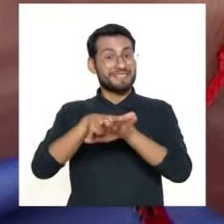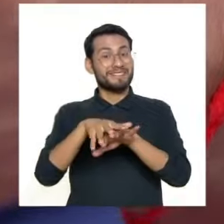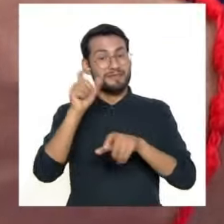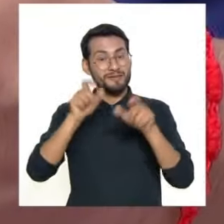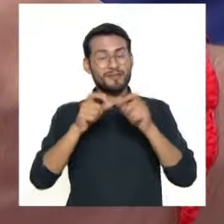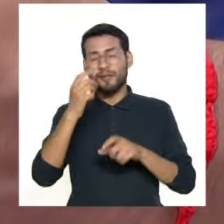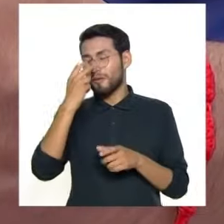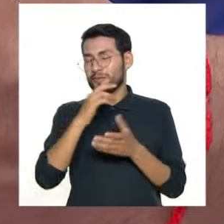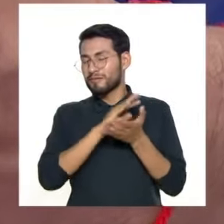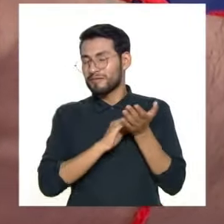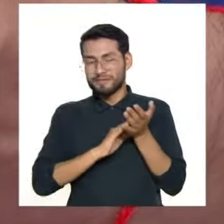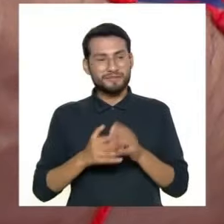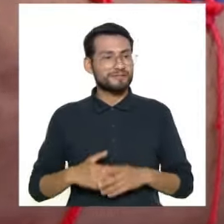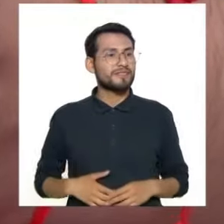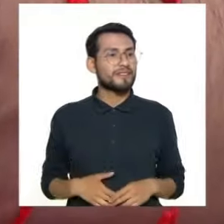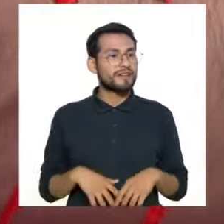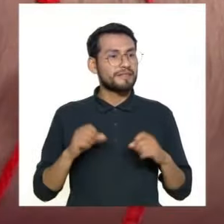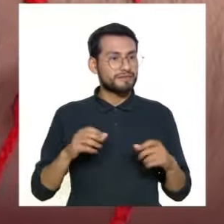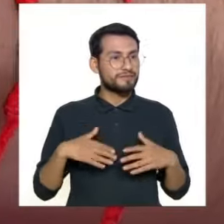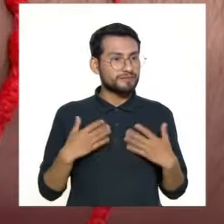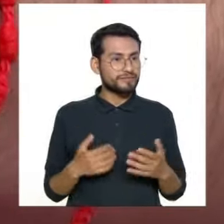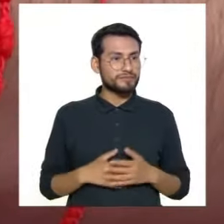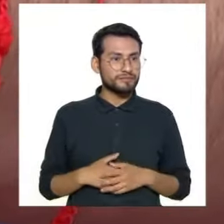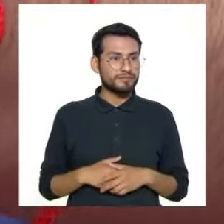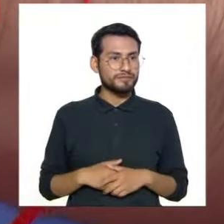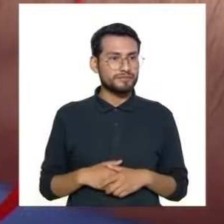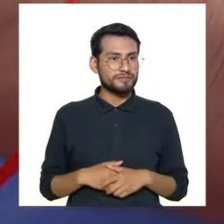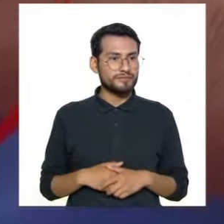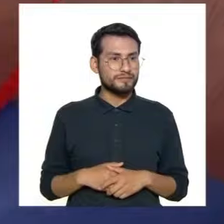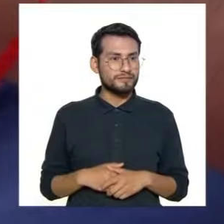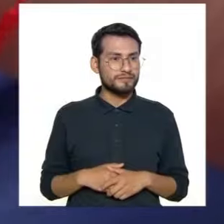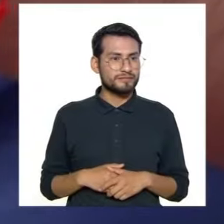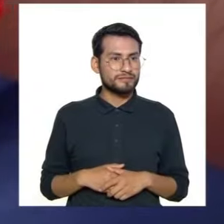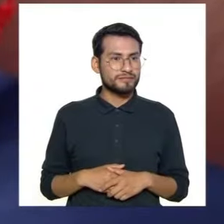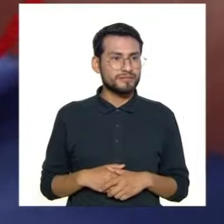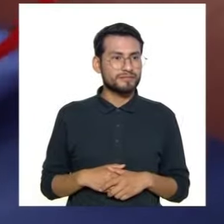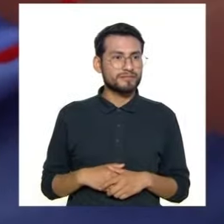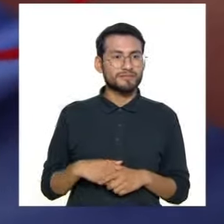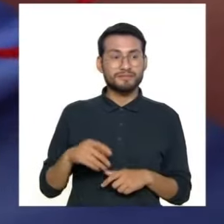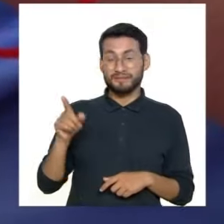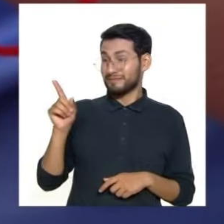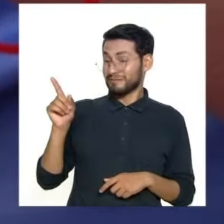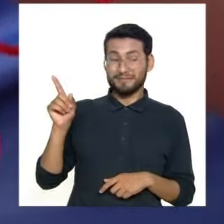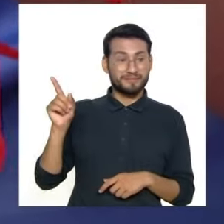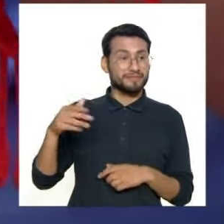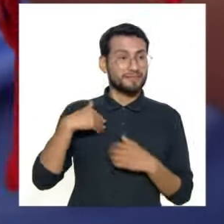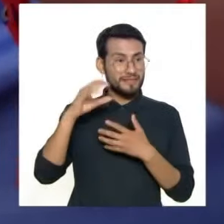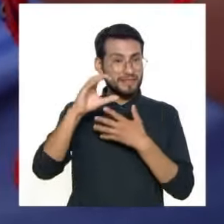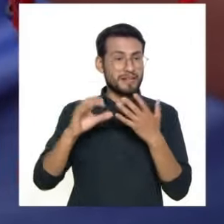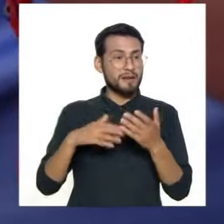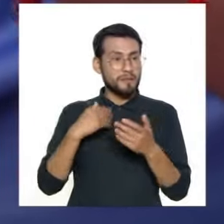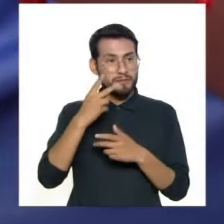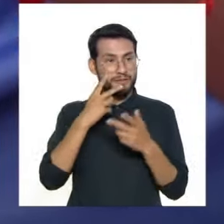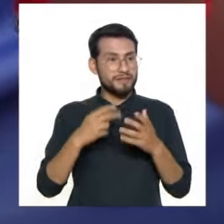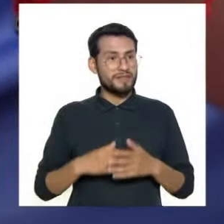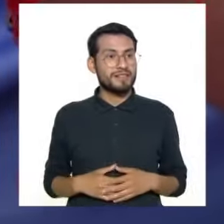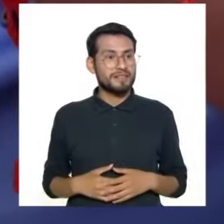exactamente una marca inclusiva que perite pu puedan saber también de las características de estos